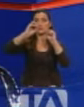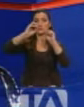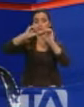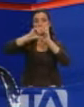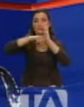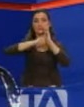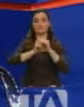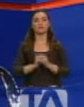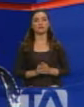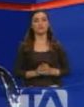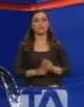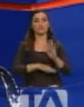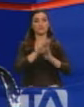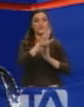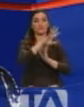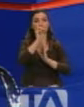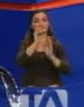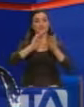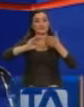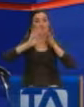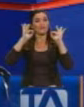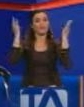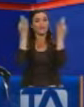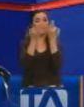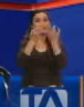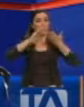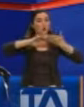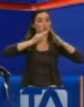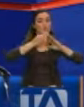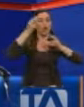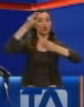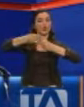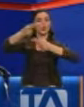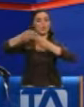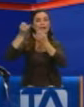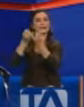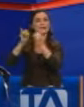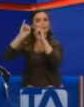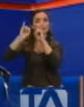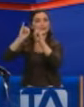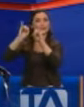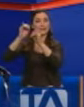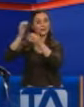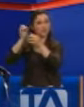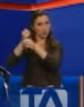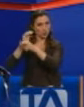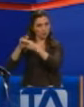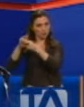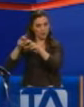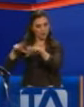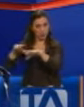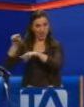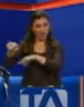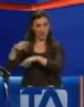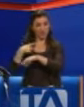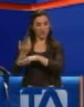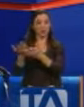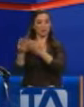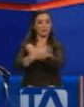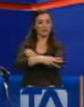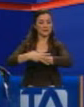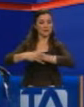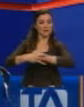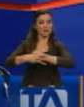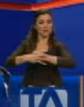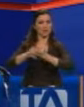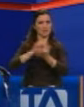7:40 a.m. Más de 50 familias de la comunidad La Independencia en la provincia de Pastaza están preocupadas, ya que desde hace varias semanas no llueve en